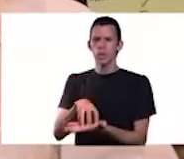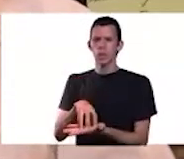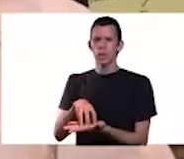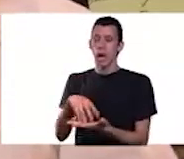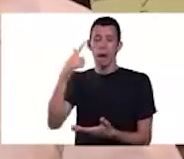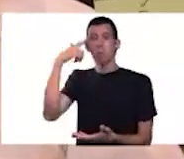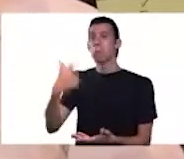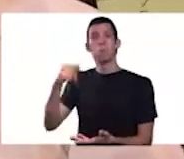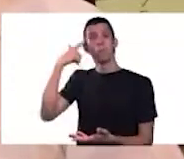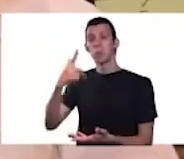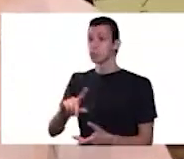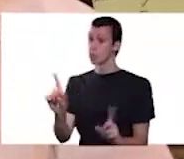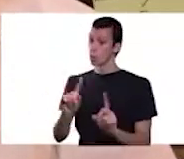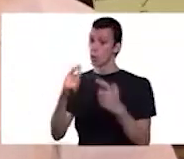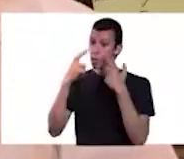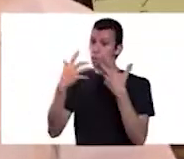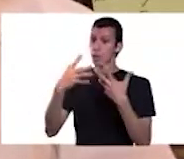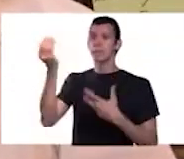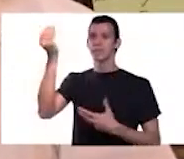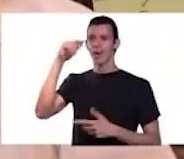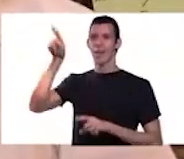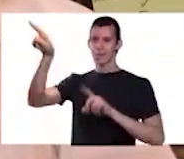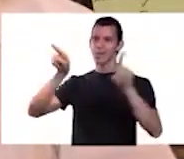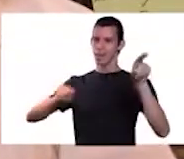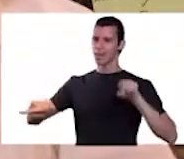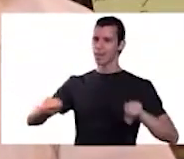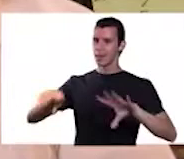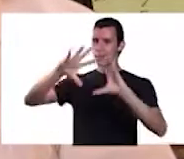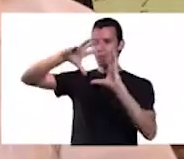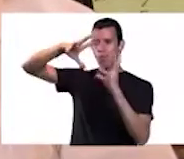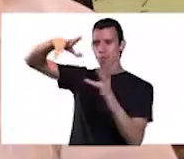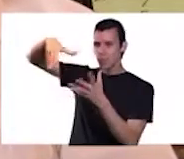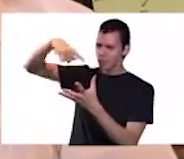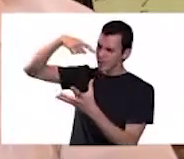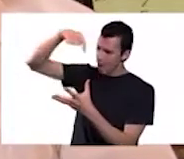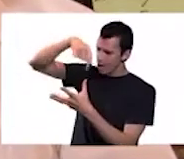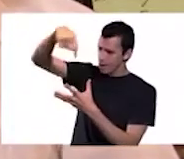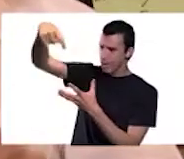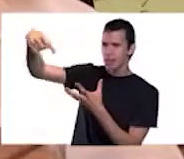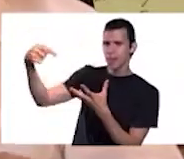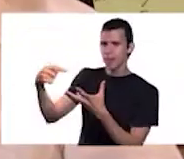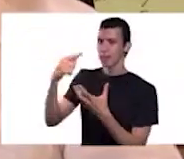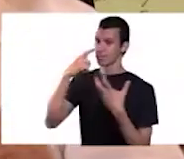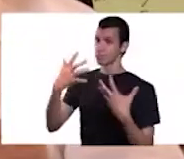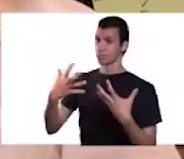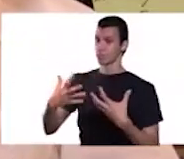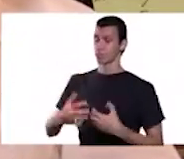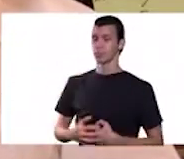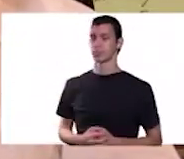representaciones geográficas las ventajas y las desventajas que presentan